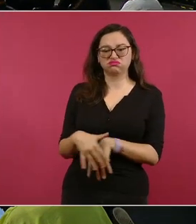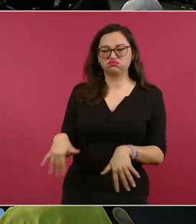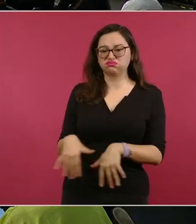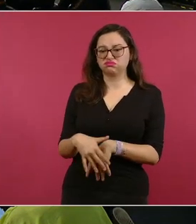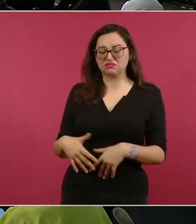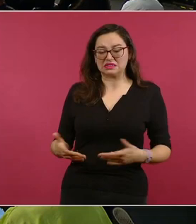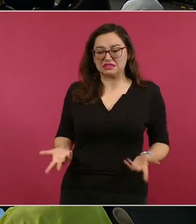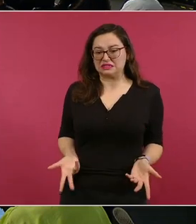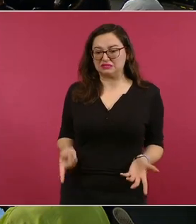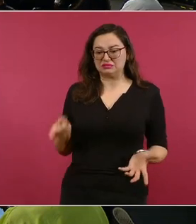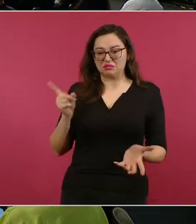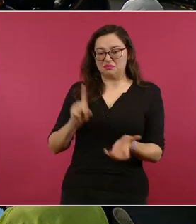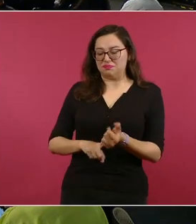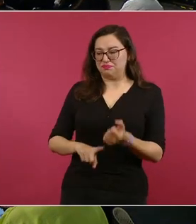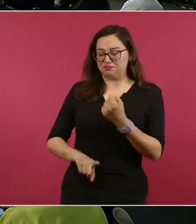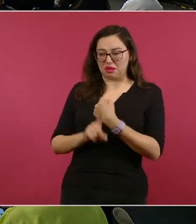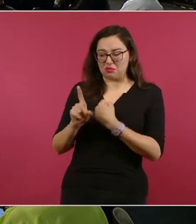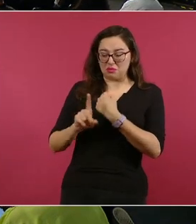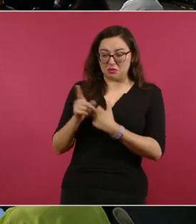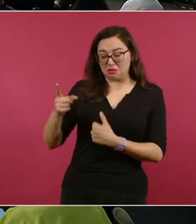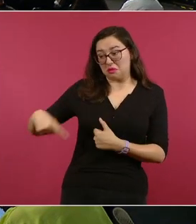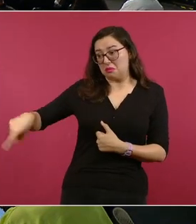sus asuntos internos allá,